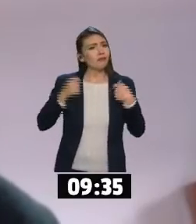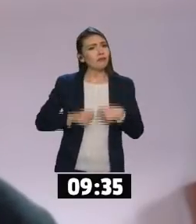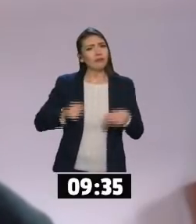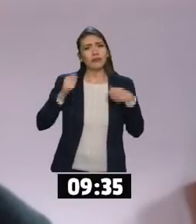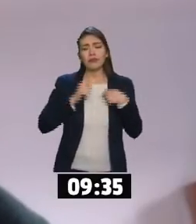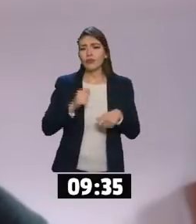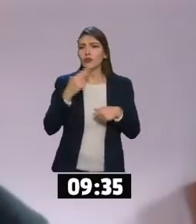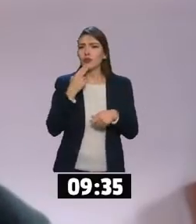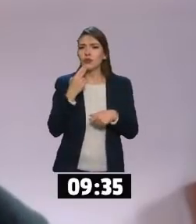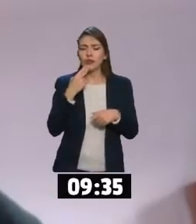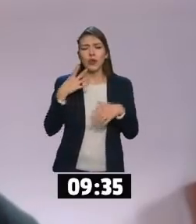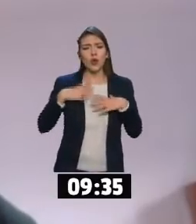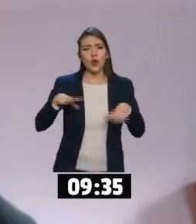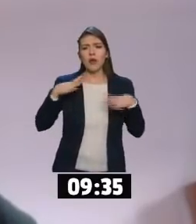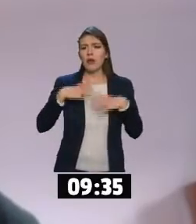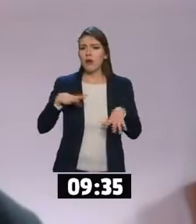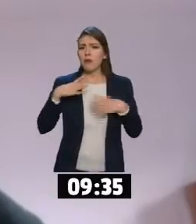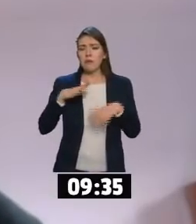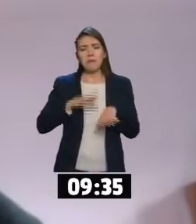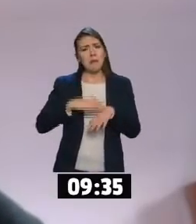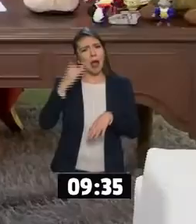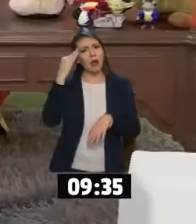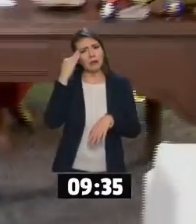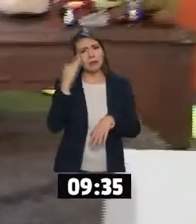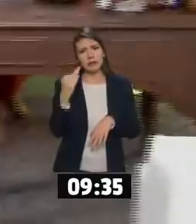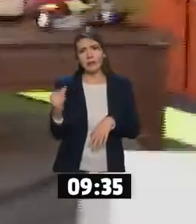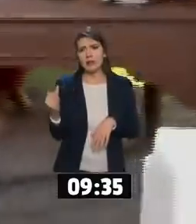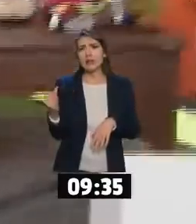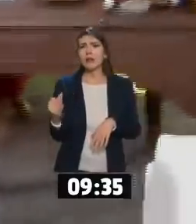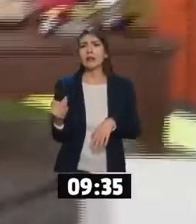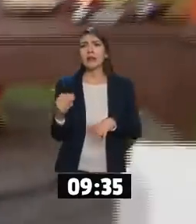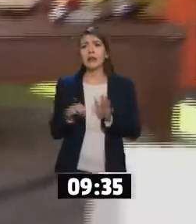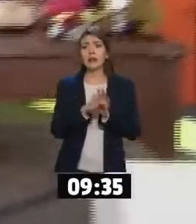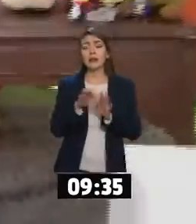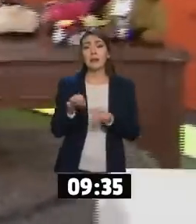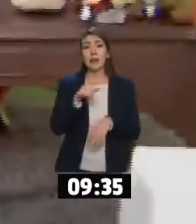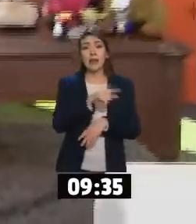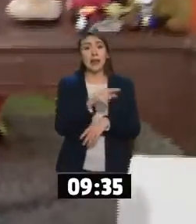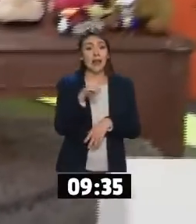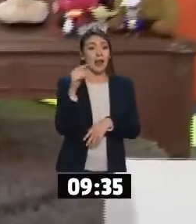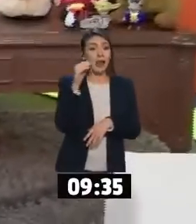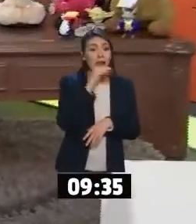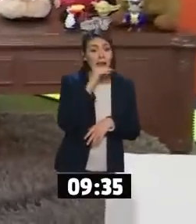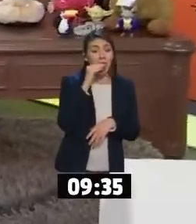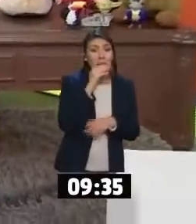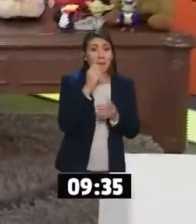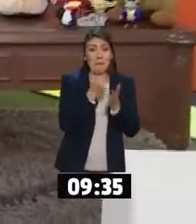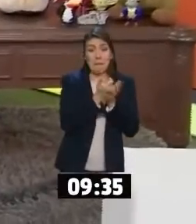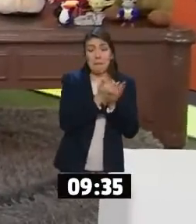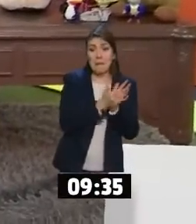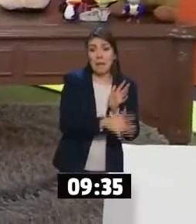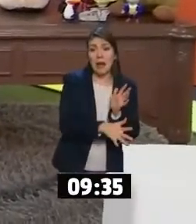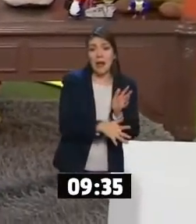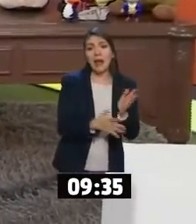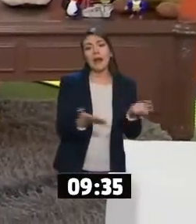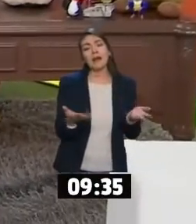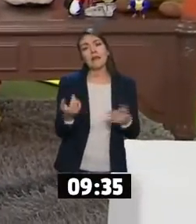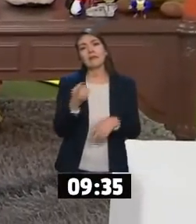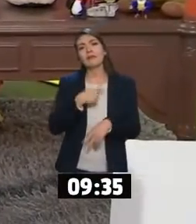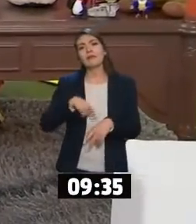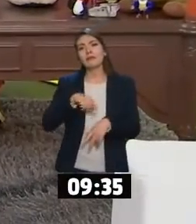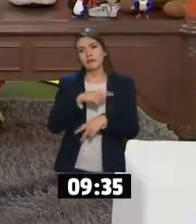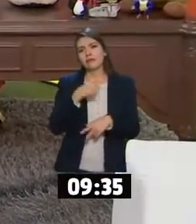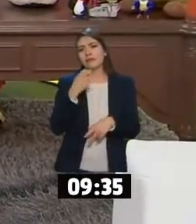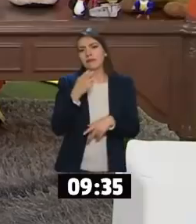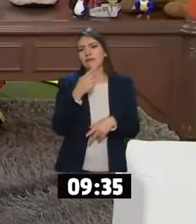pueda, Sí. ¿no? Y entender que si es gratis o muy barato, pues el mercado somos nosotros, ¿no? Sí,